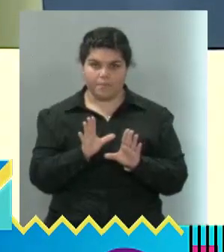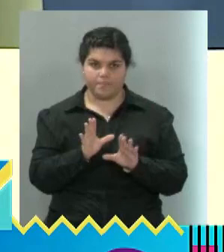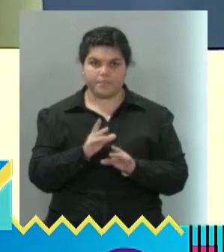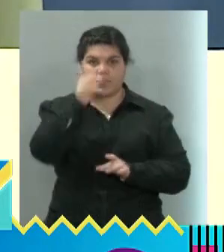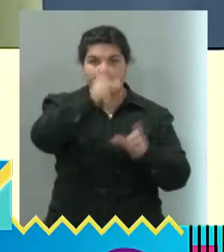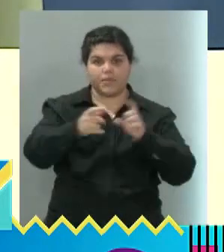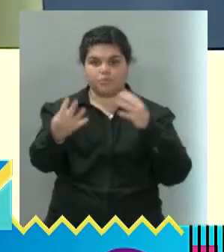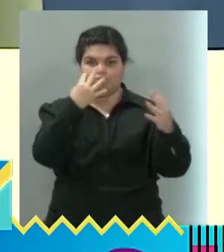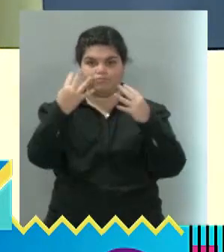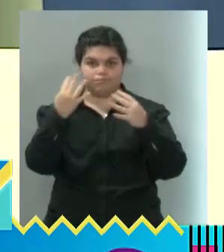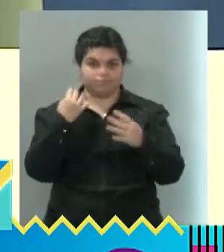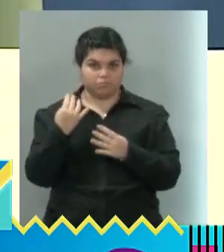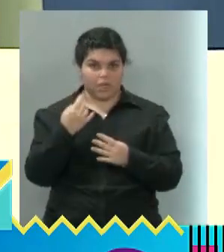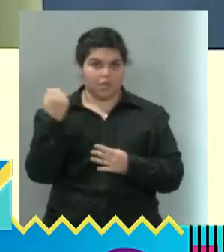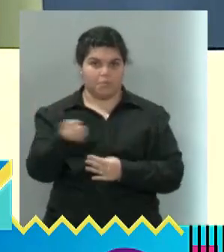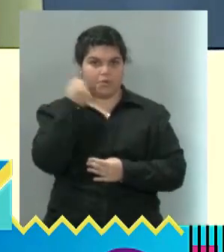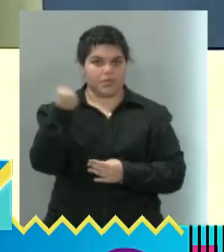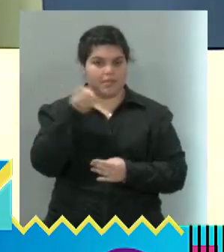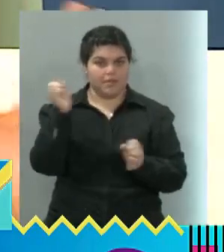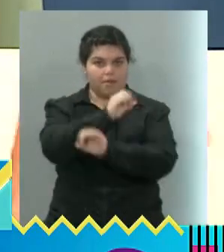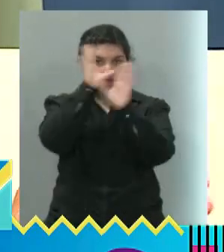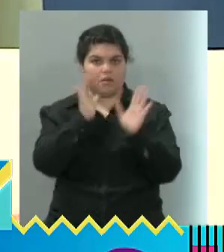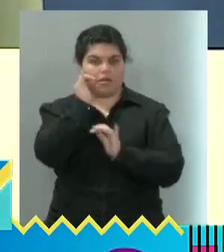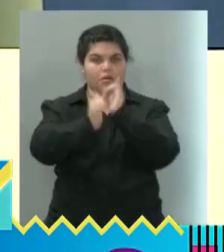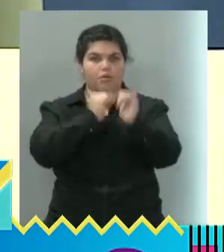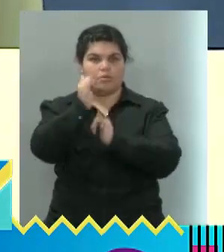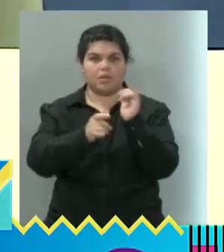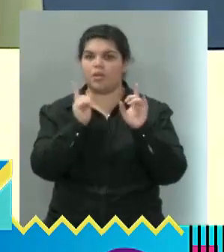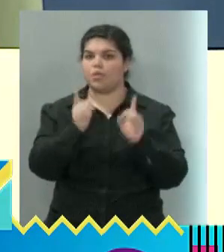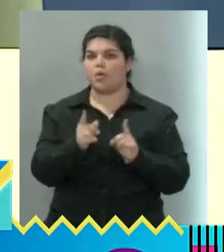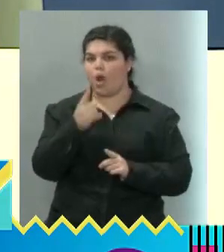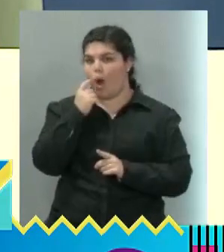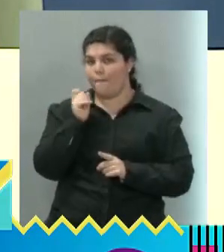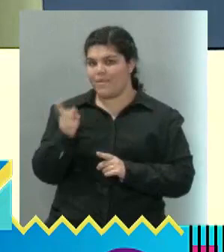nos están escuchando. Porque una cosa era, como decía el doctor Cueto,